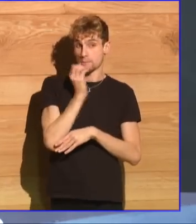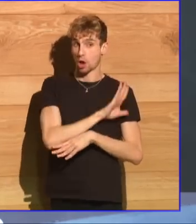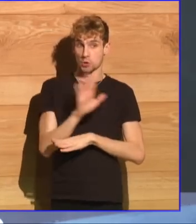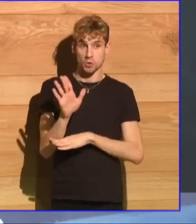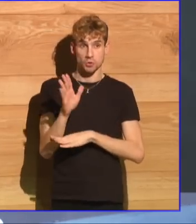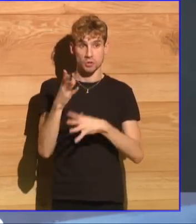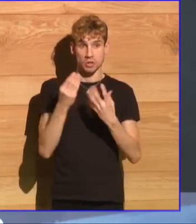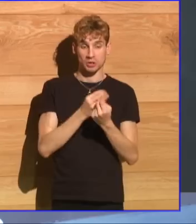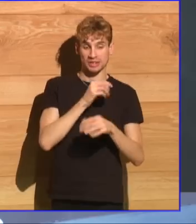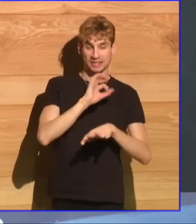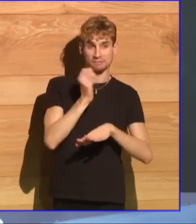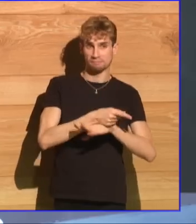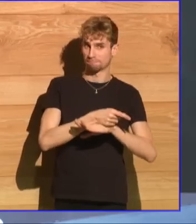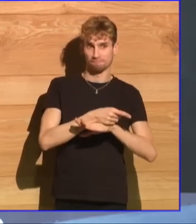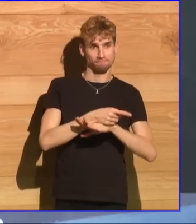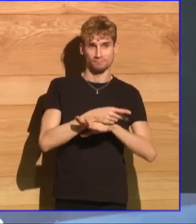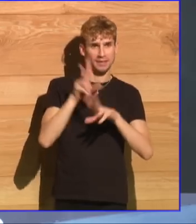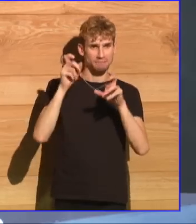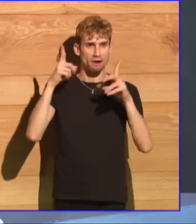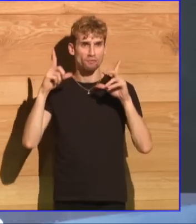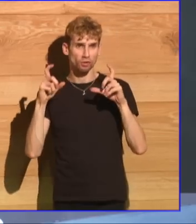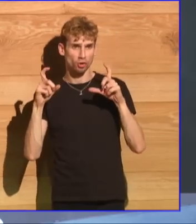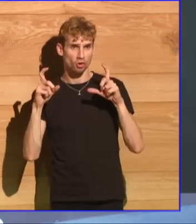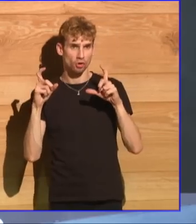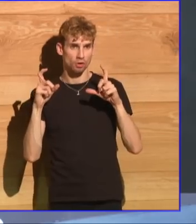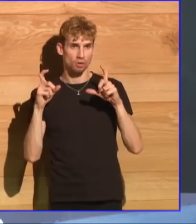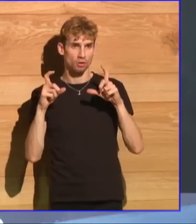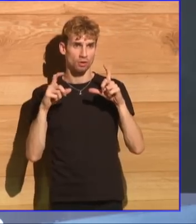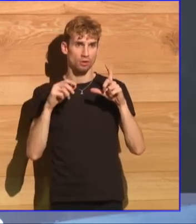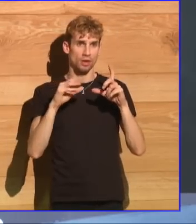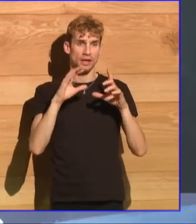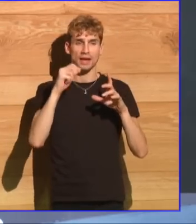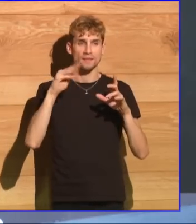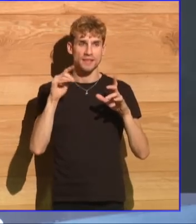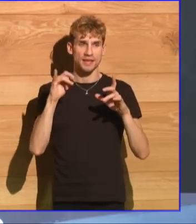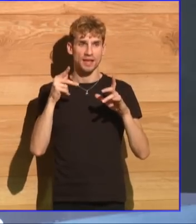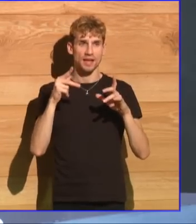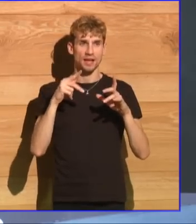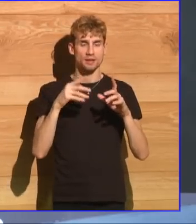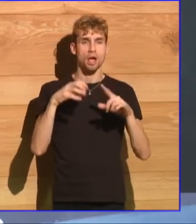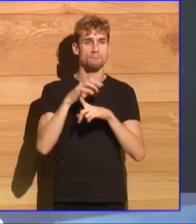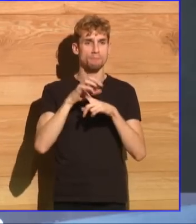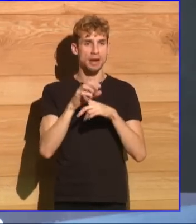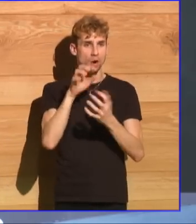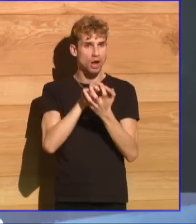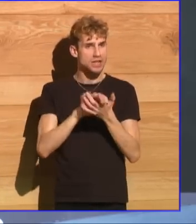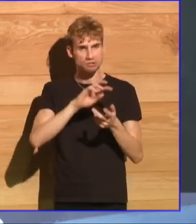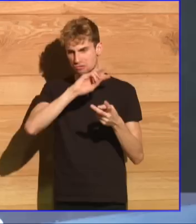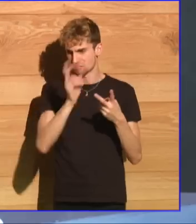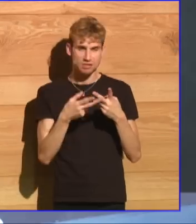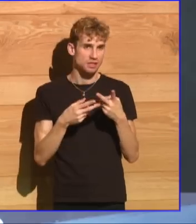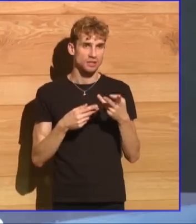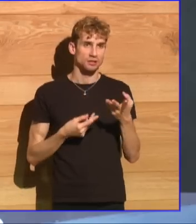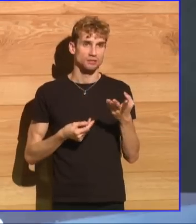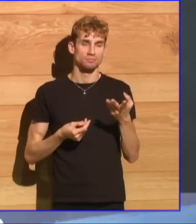con Spielberg. O sea, en términos puramente fotográficos, lo que hace Dean Candy en Juco, en Parque Jurassic Park,